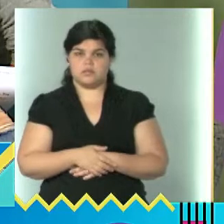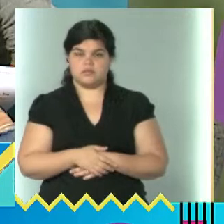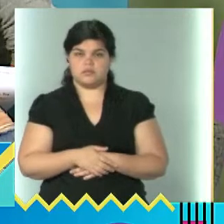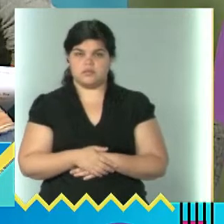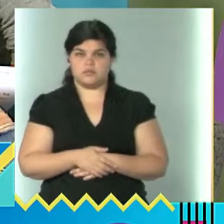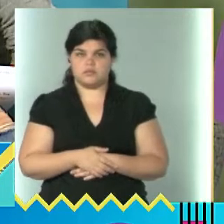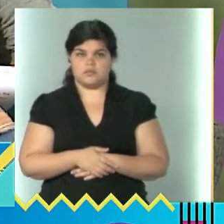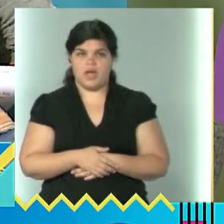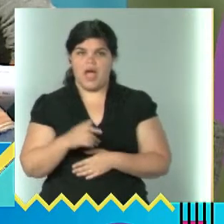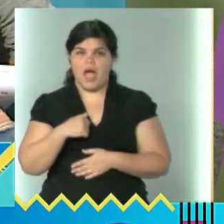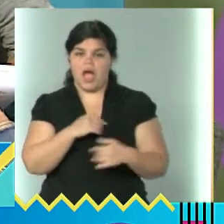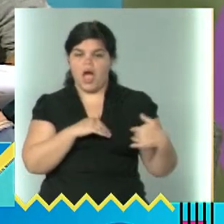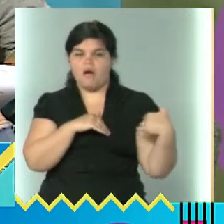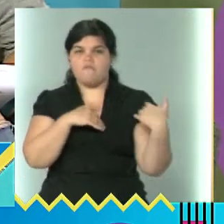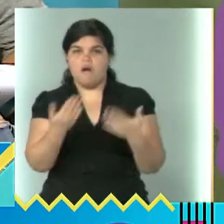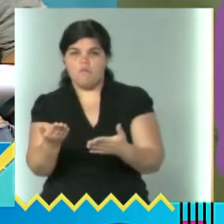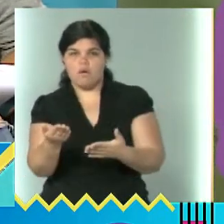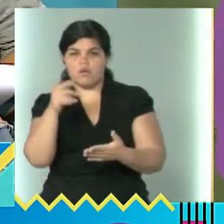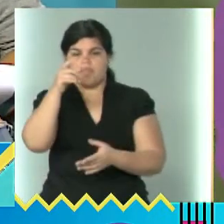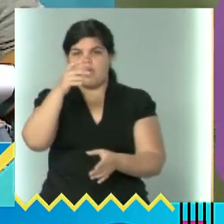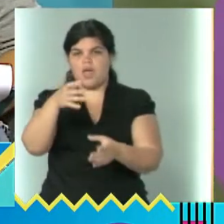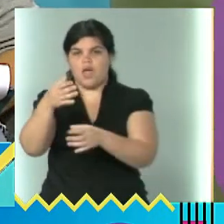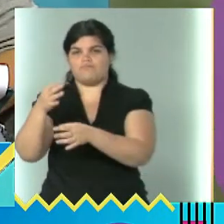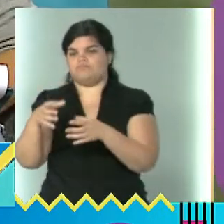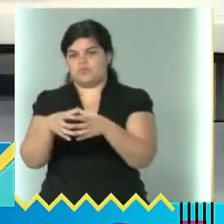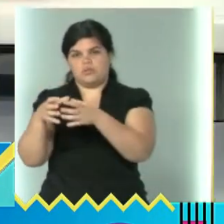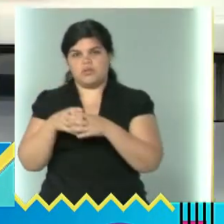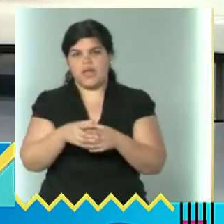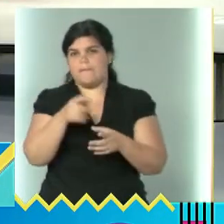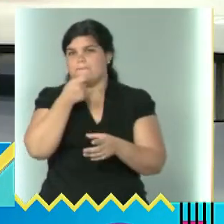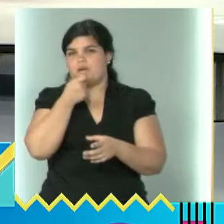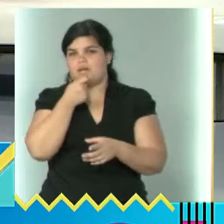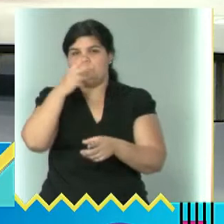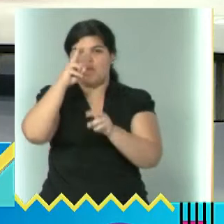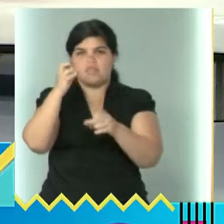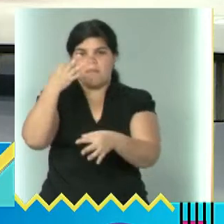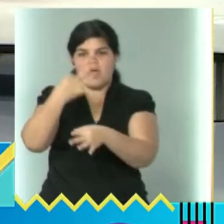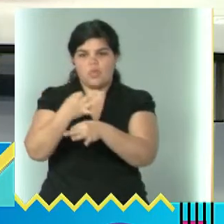declinación de las instituciones tradicionales, frente al tema educación, tenés un problema.